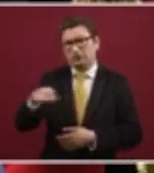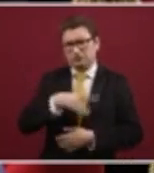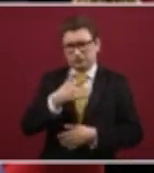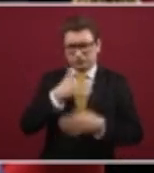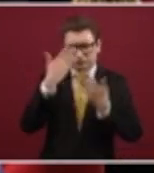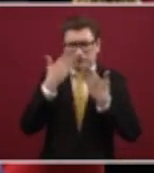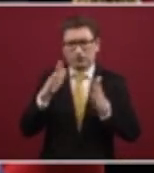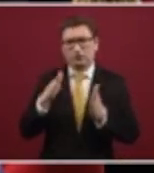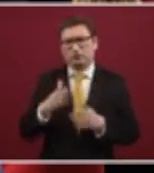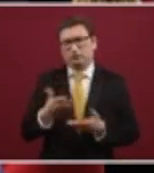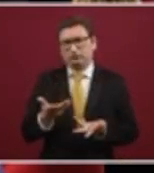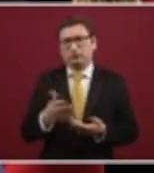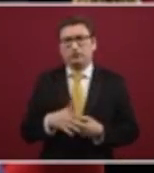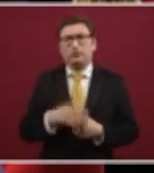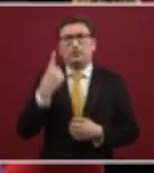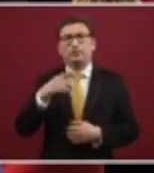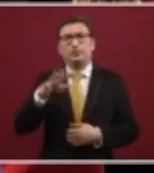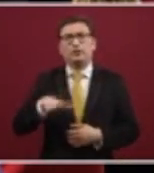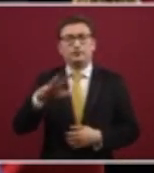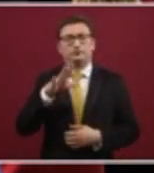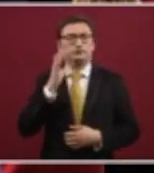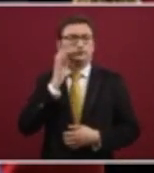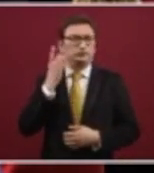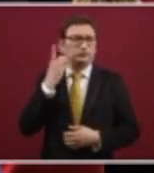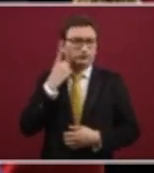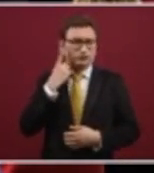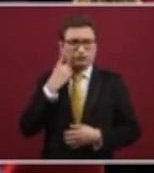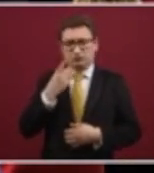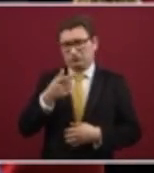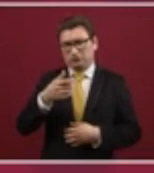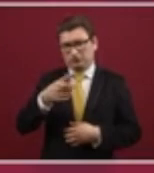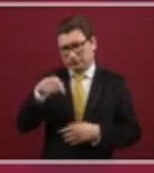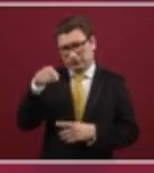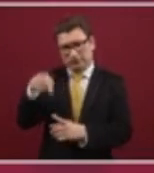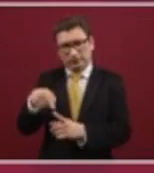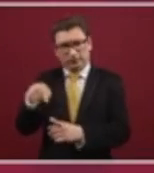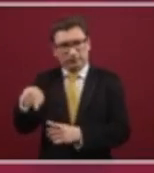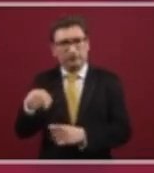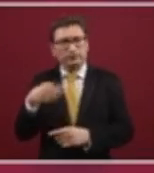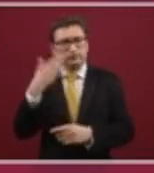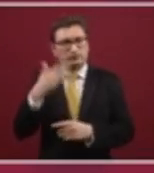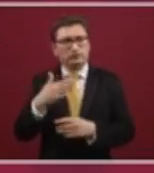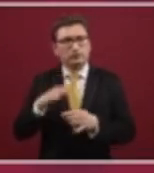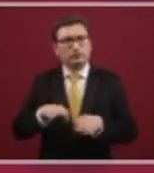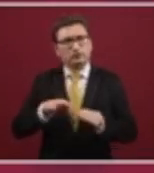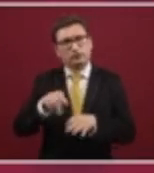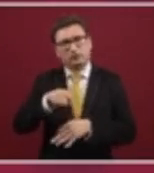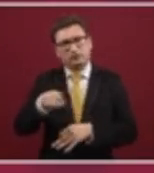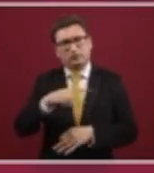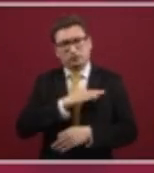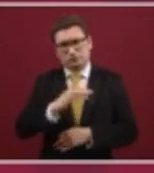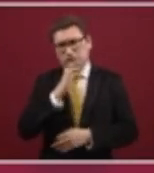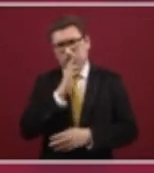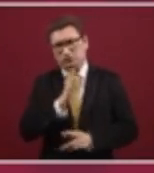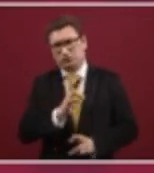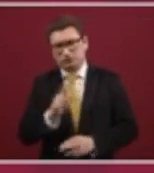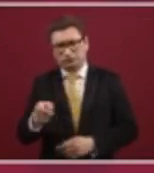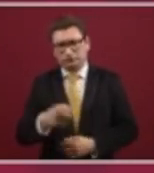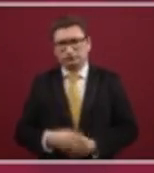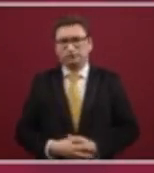en el Congreso, de manera particular en la Cámara de Diputados, para atender este caso.